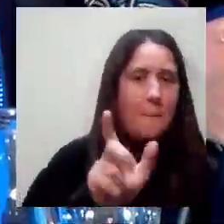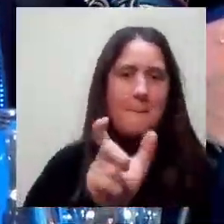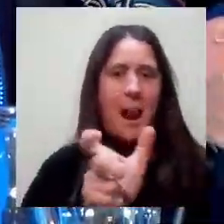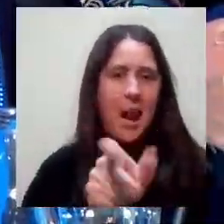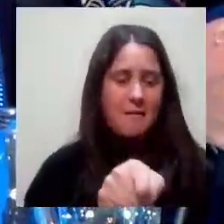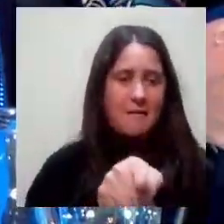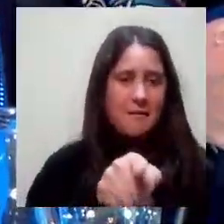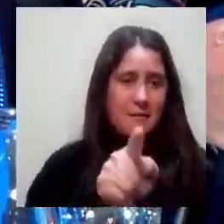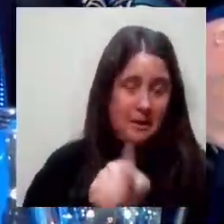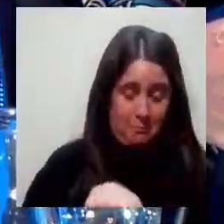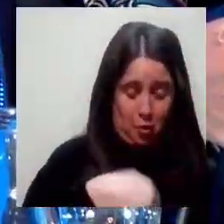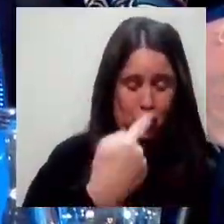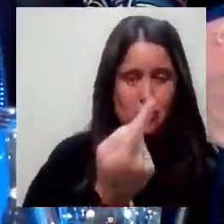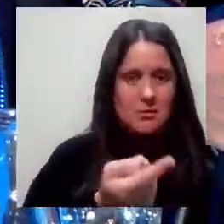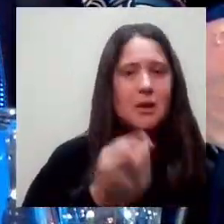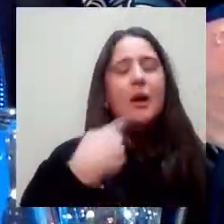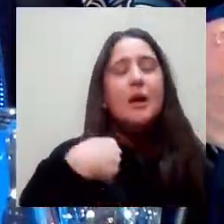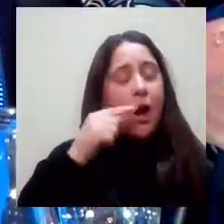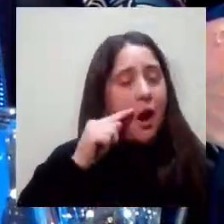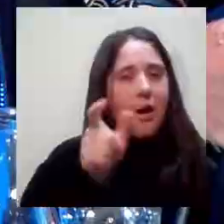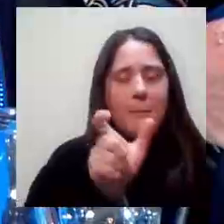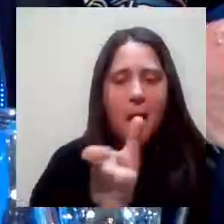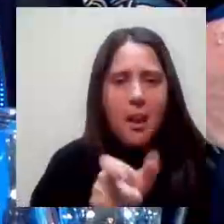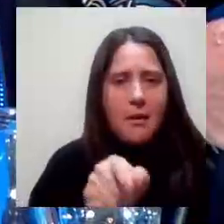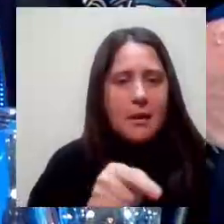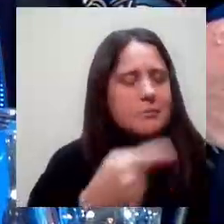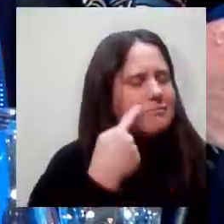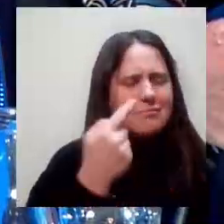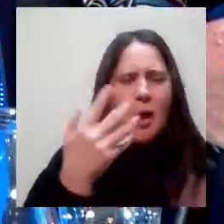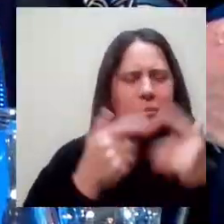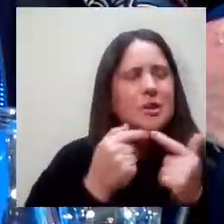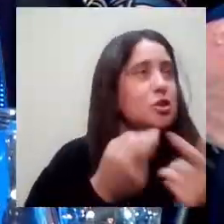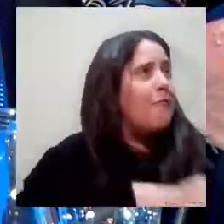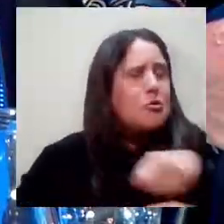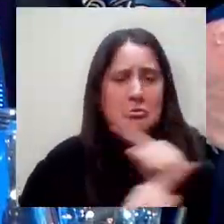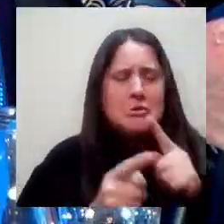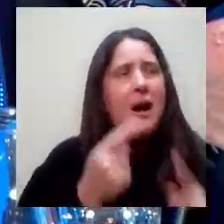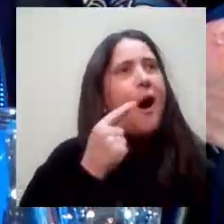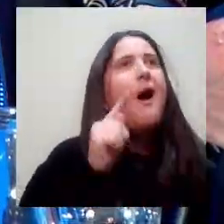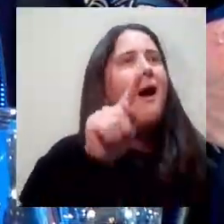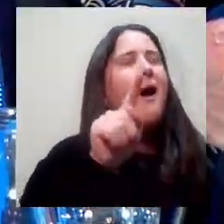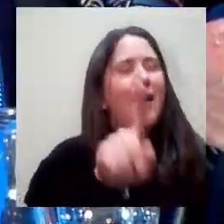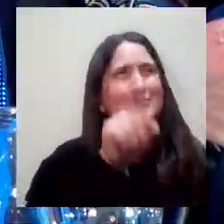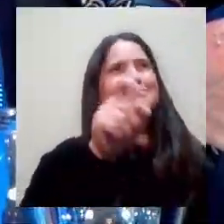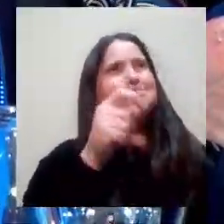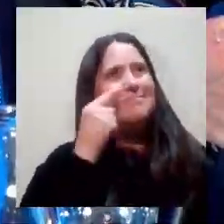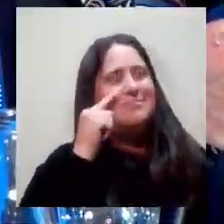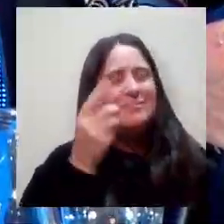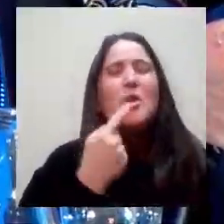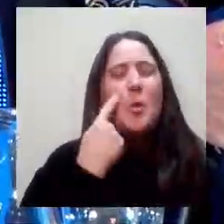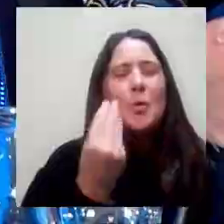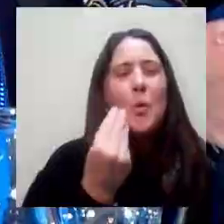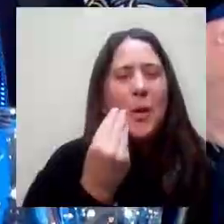siguiente encuentro, automáticamente y ya sin esfuerzo, reconocerla. Y reconocerla quiere decir acceder